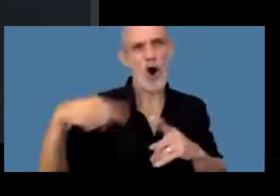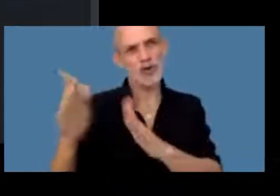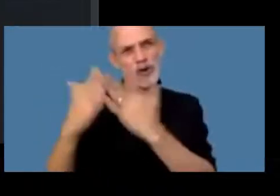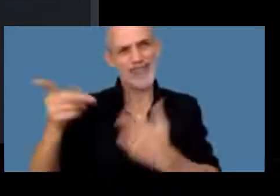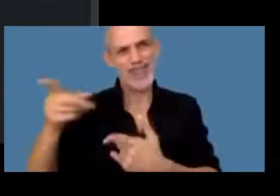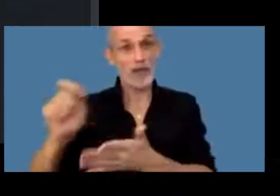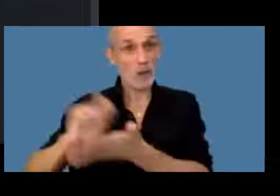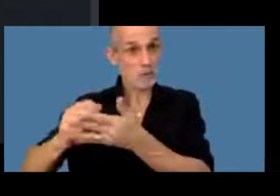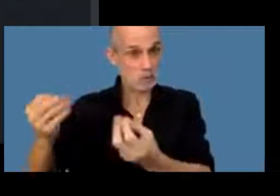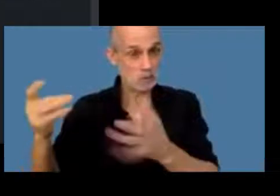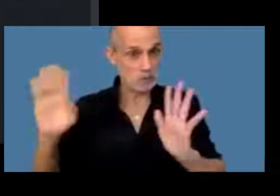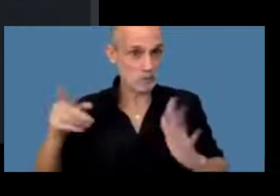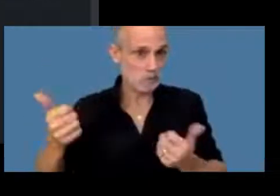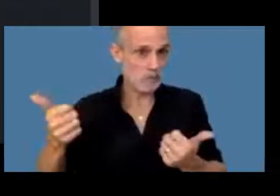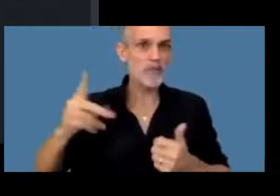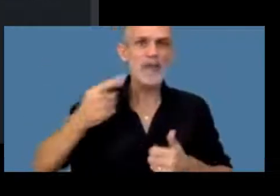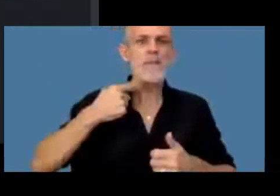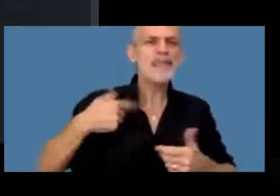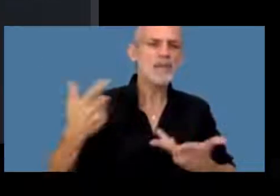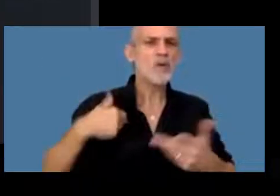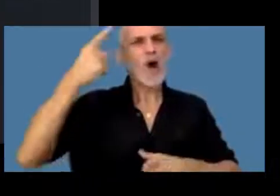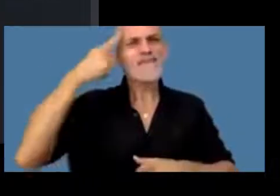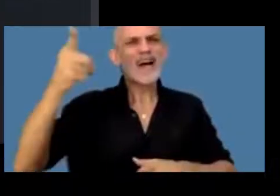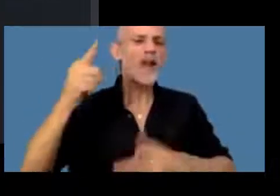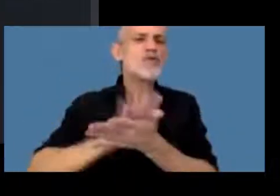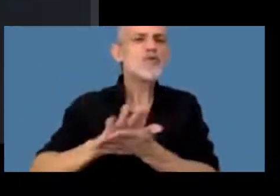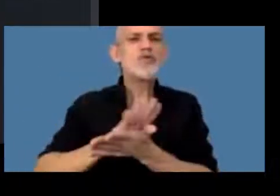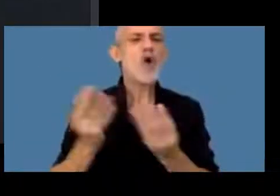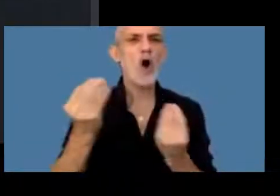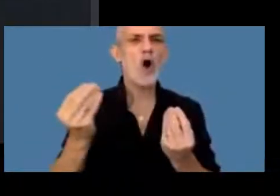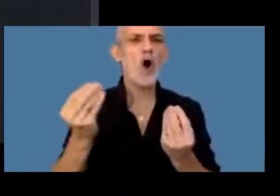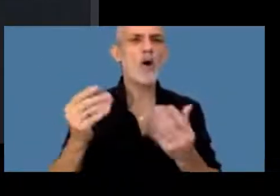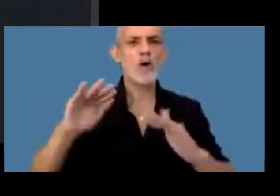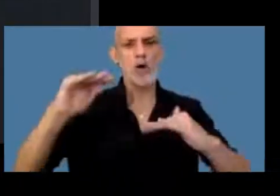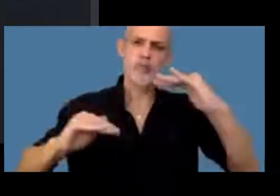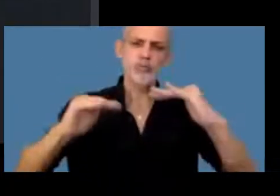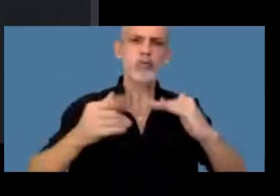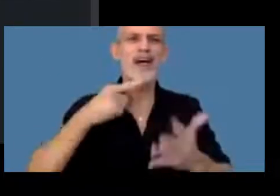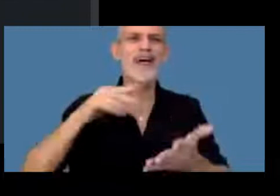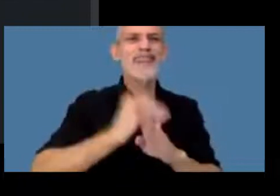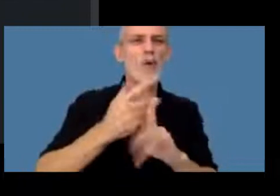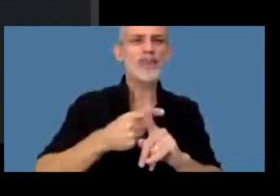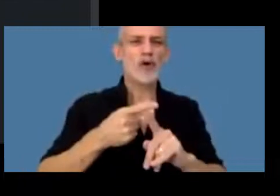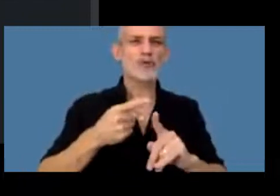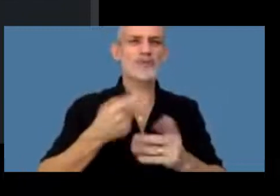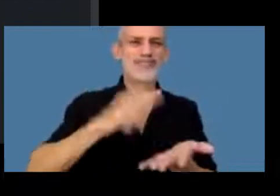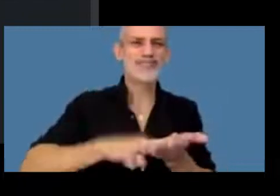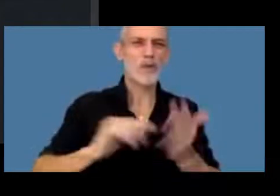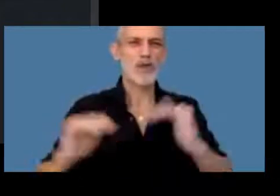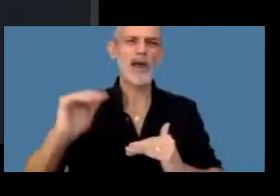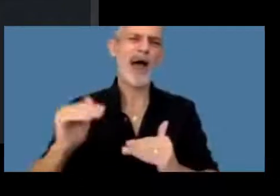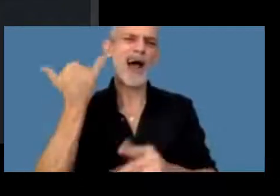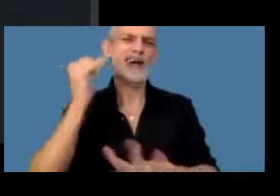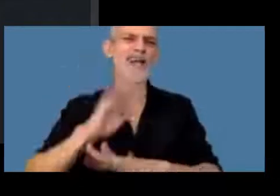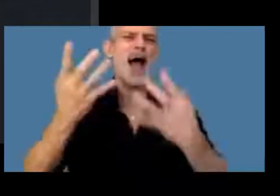está en otra. Pero bueno, me decía José Luis, mira, yo creo que esto se va a solucionar compensando los de cuentas tributarias, digamos, porque la práctica lo